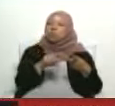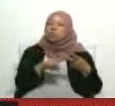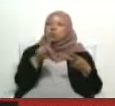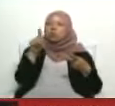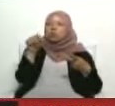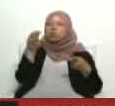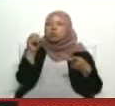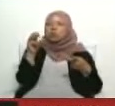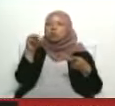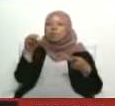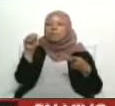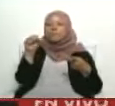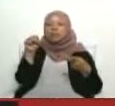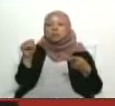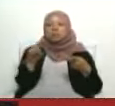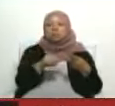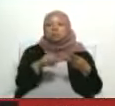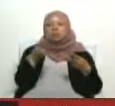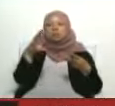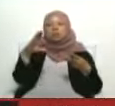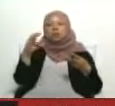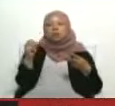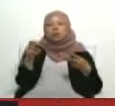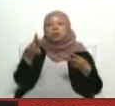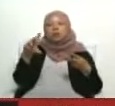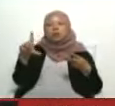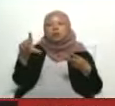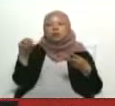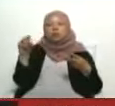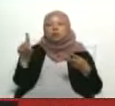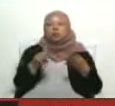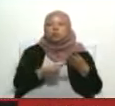Martínez Macías, Carlos Jesús Vázquez,